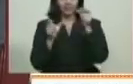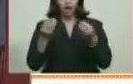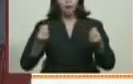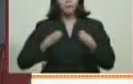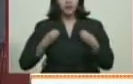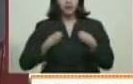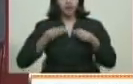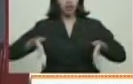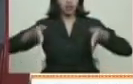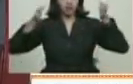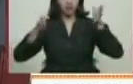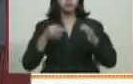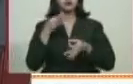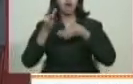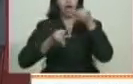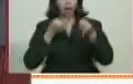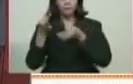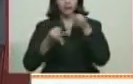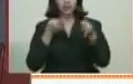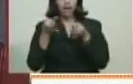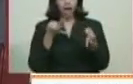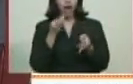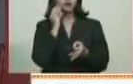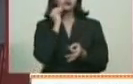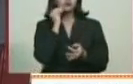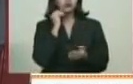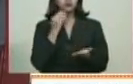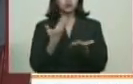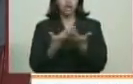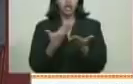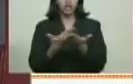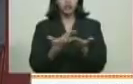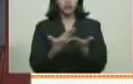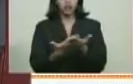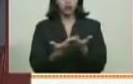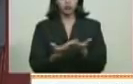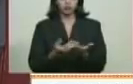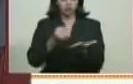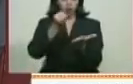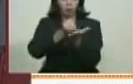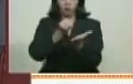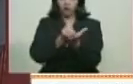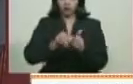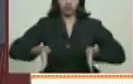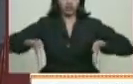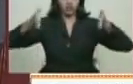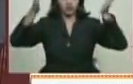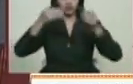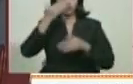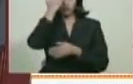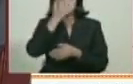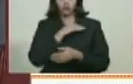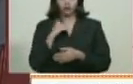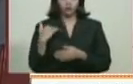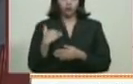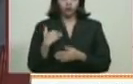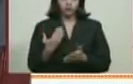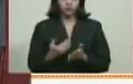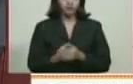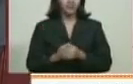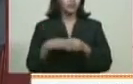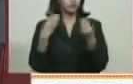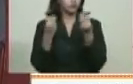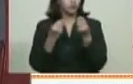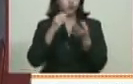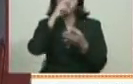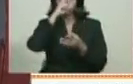edificio declararon en calidad de testigos. Además, que está comprobado que en ese edificio, don Eduardo, desde hace muchísimo